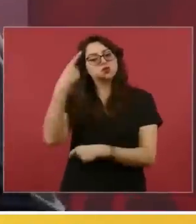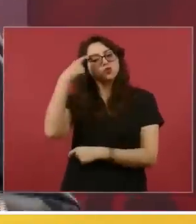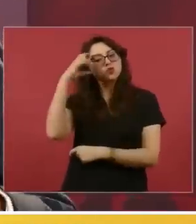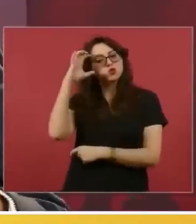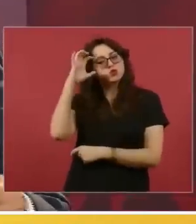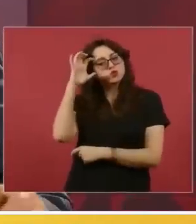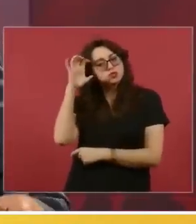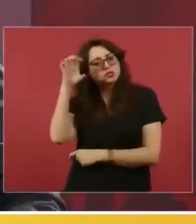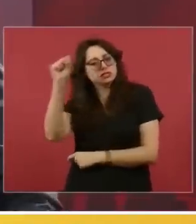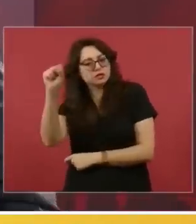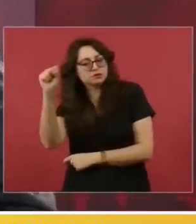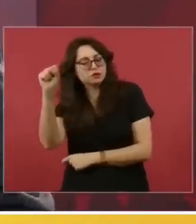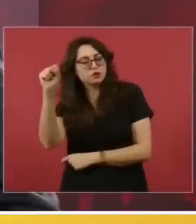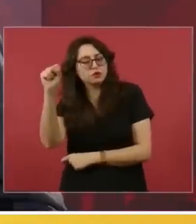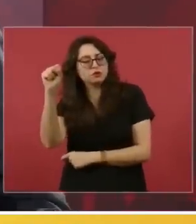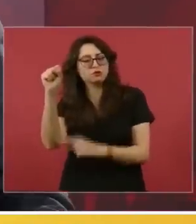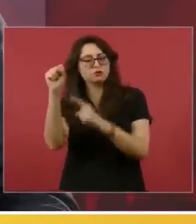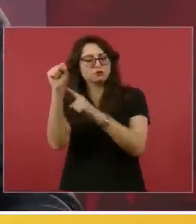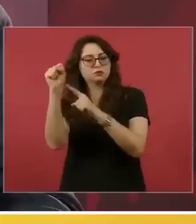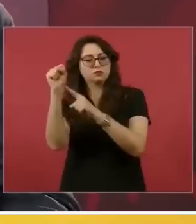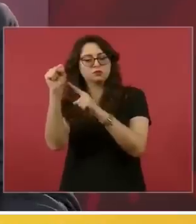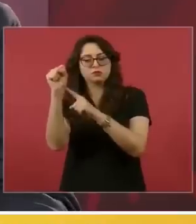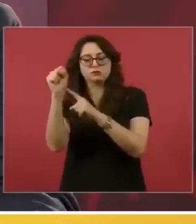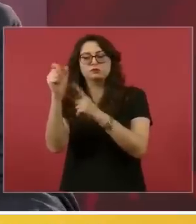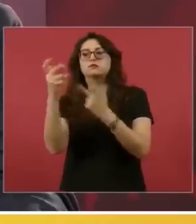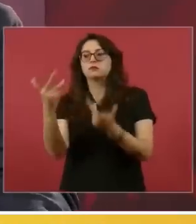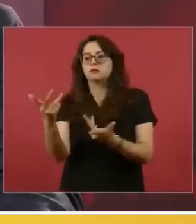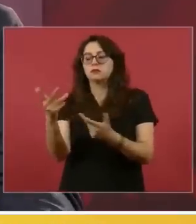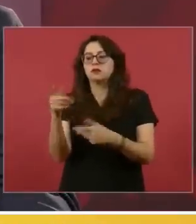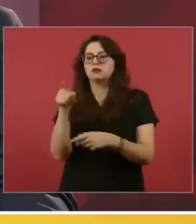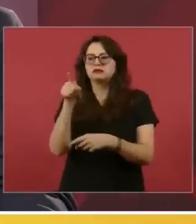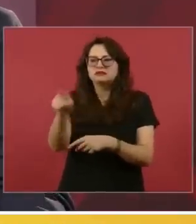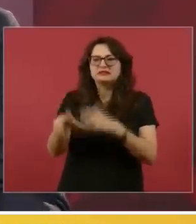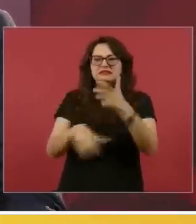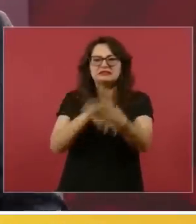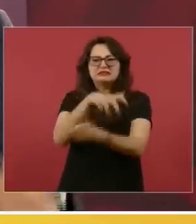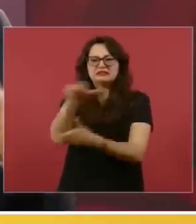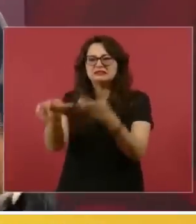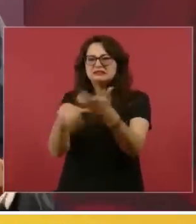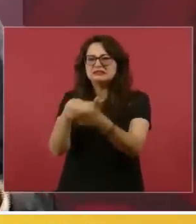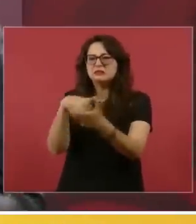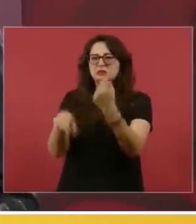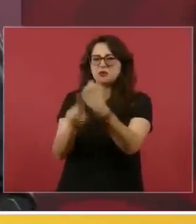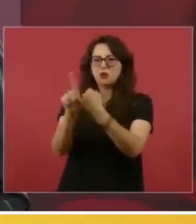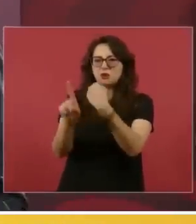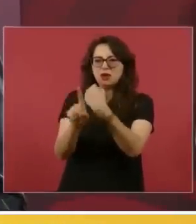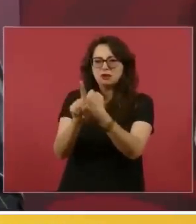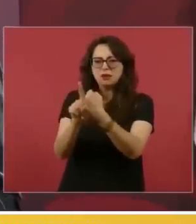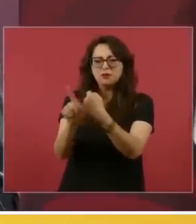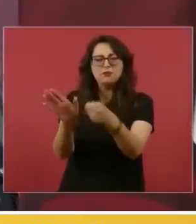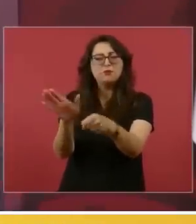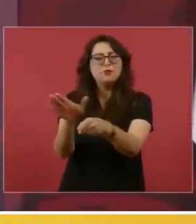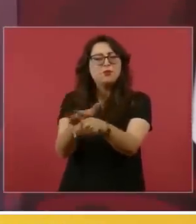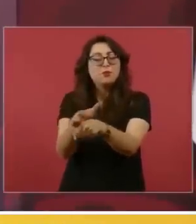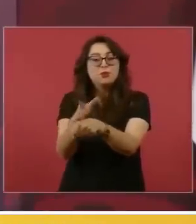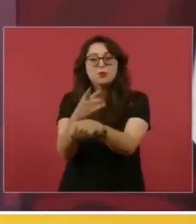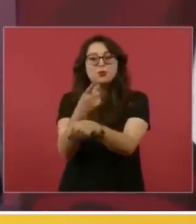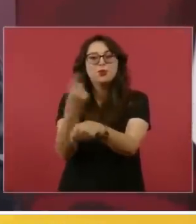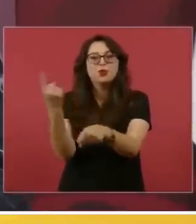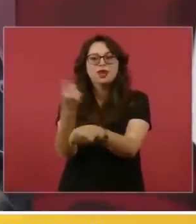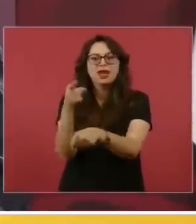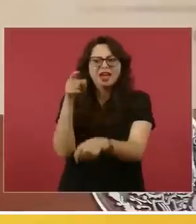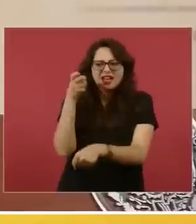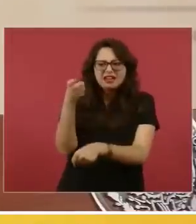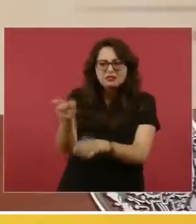más importante atender las causas que originan la inseguridad